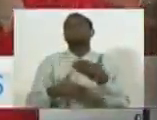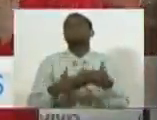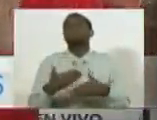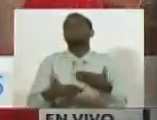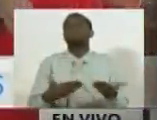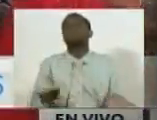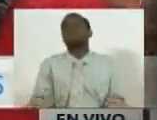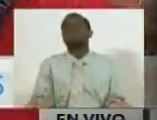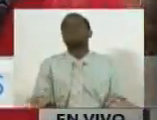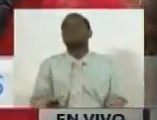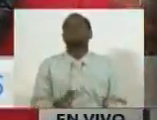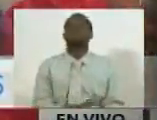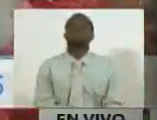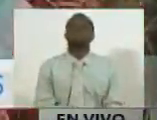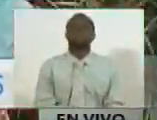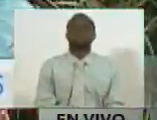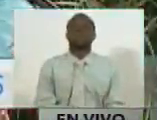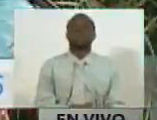Cuando